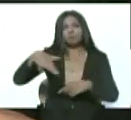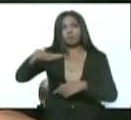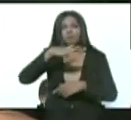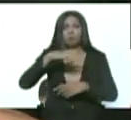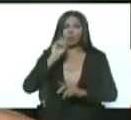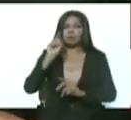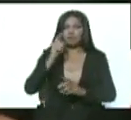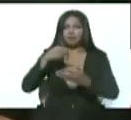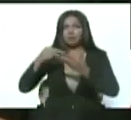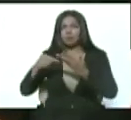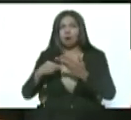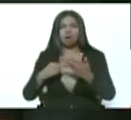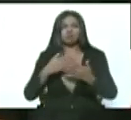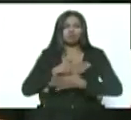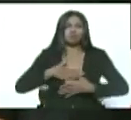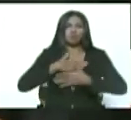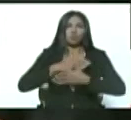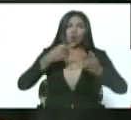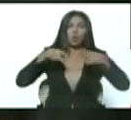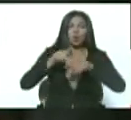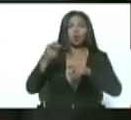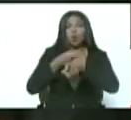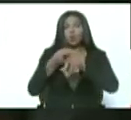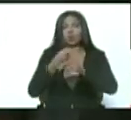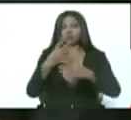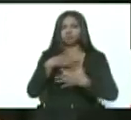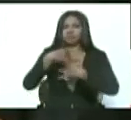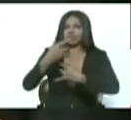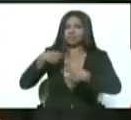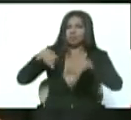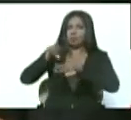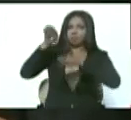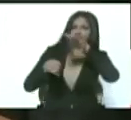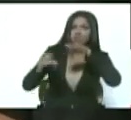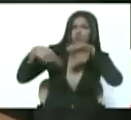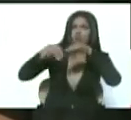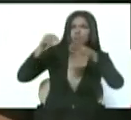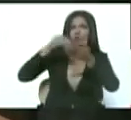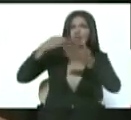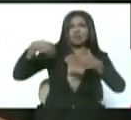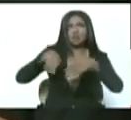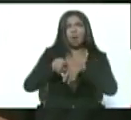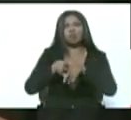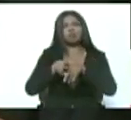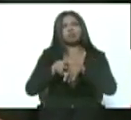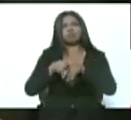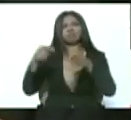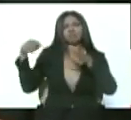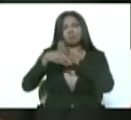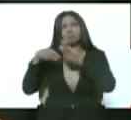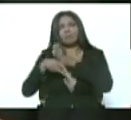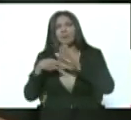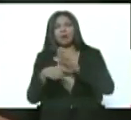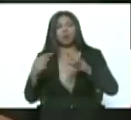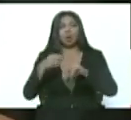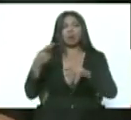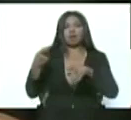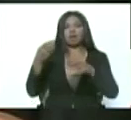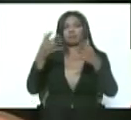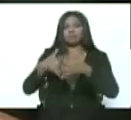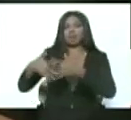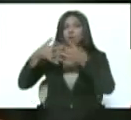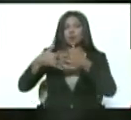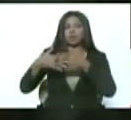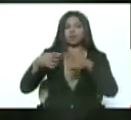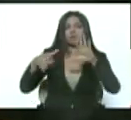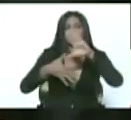sus necesidades satisfechas. El único gobierno que se interesa en desestabilizar para imponer sus criterios es el gobierno de Estados Unidos de América. De